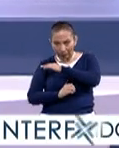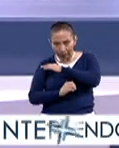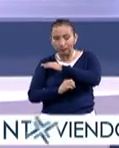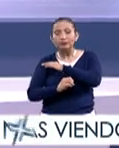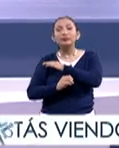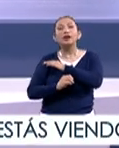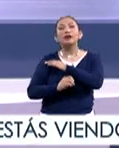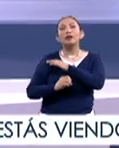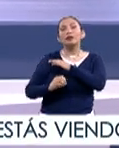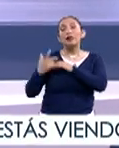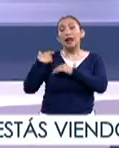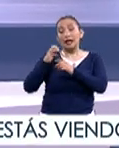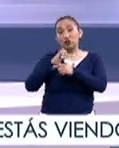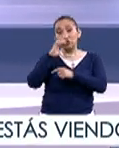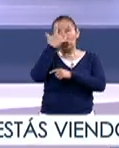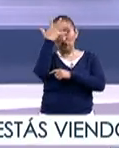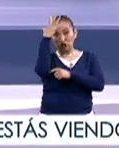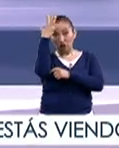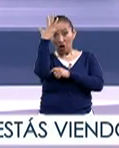Y luego el sol,